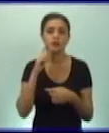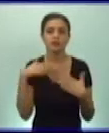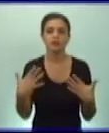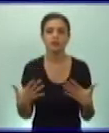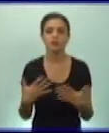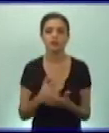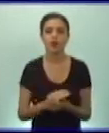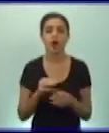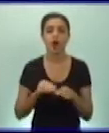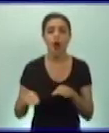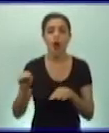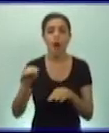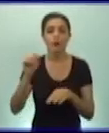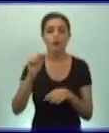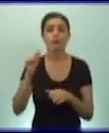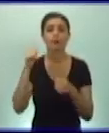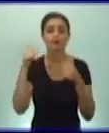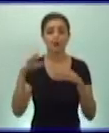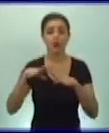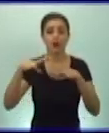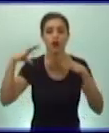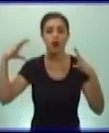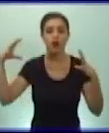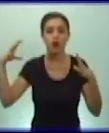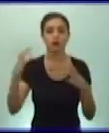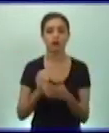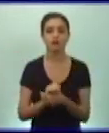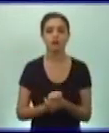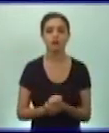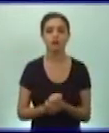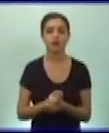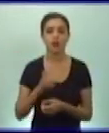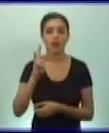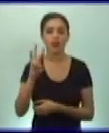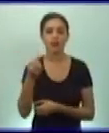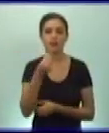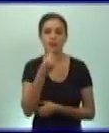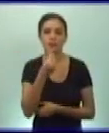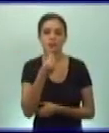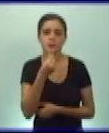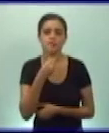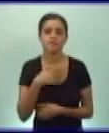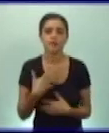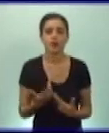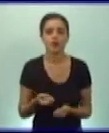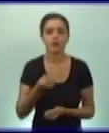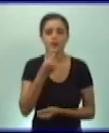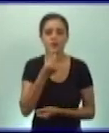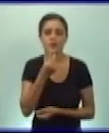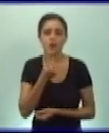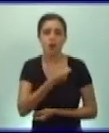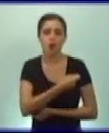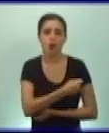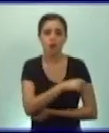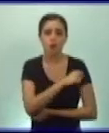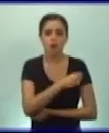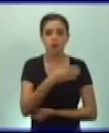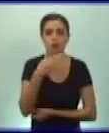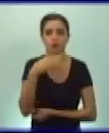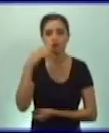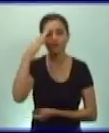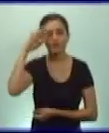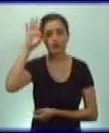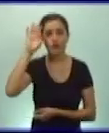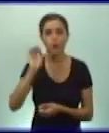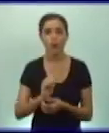de un aumento significativo de la población de la tercera edad, donde hay un mayor riesgo biológico de muerte,